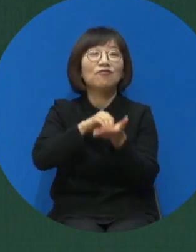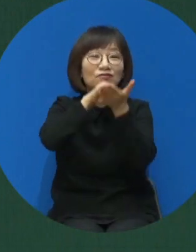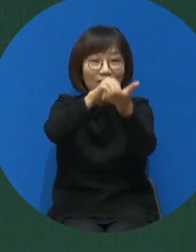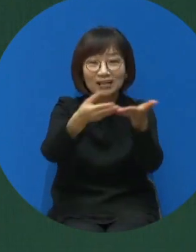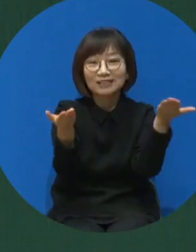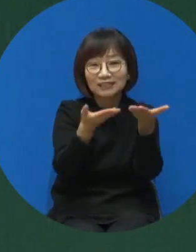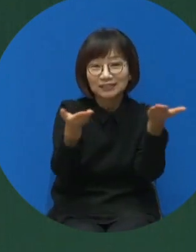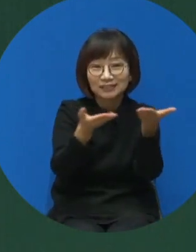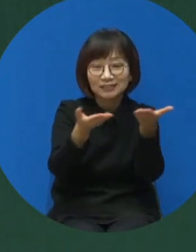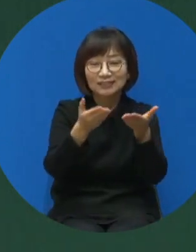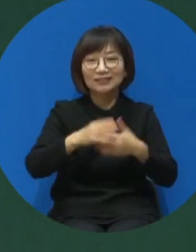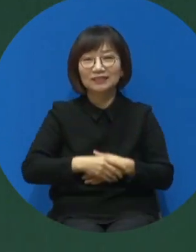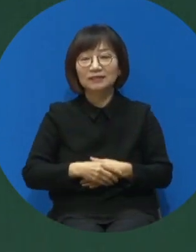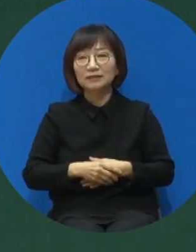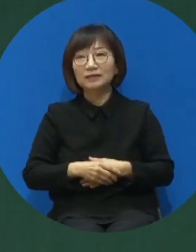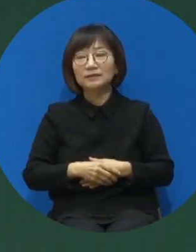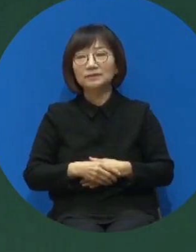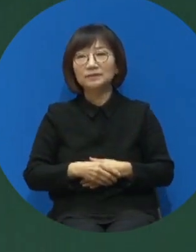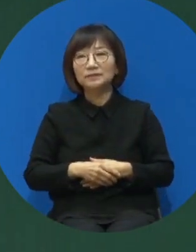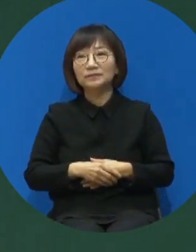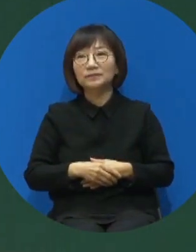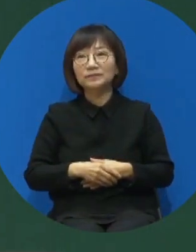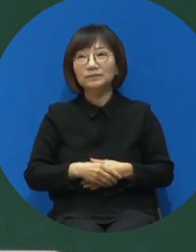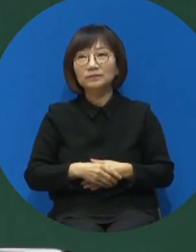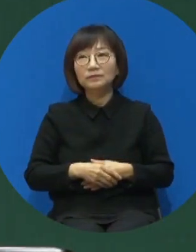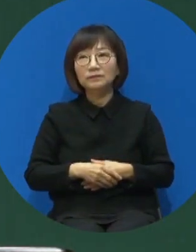mundo chaco